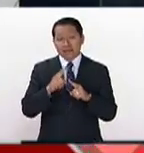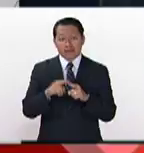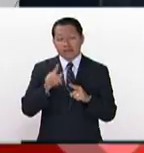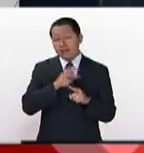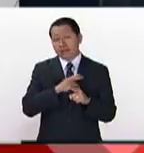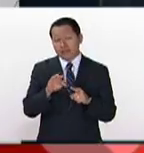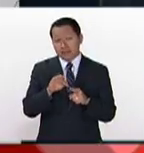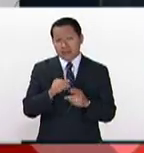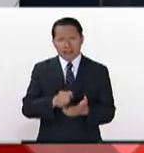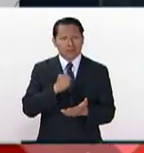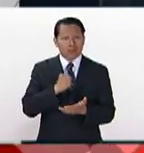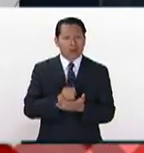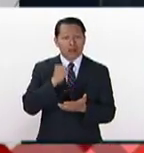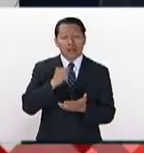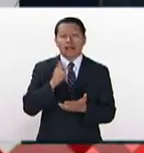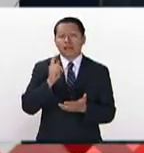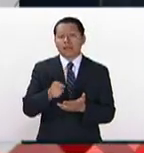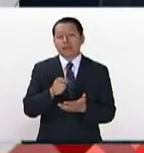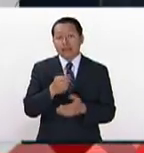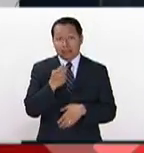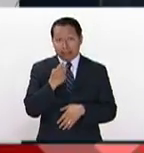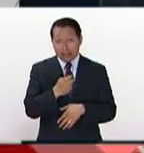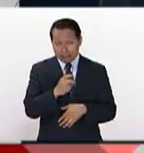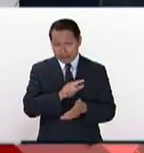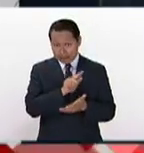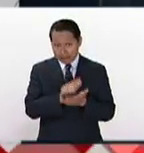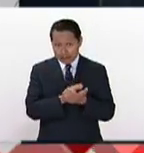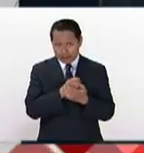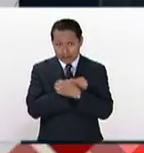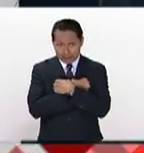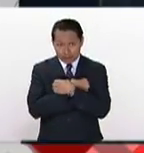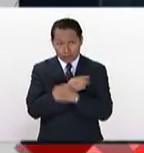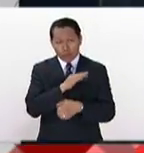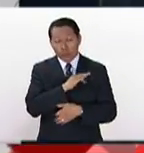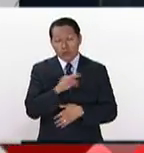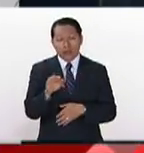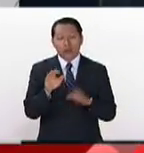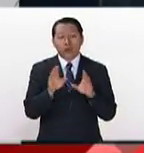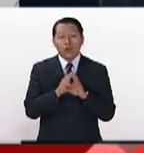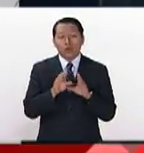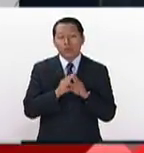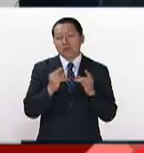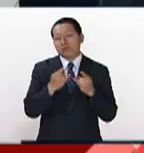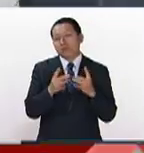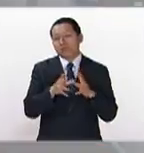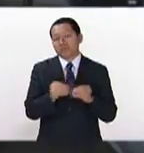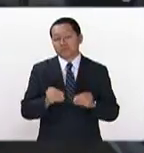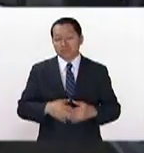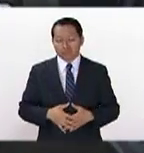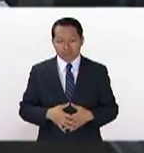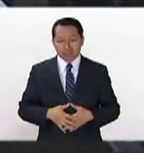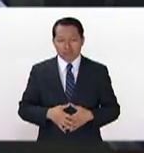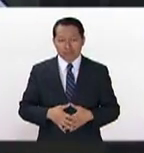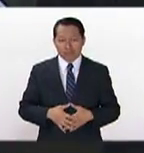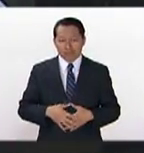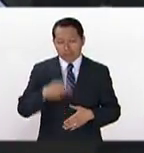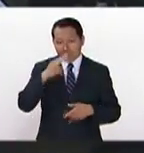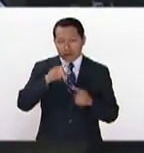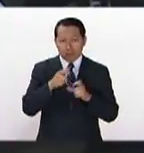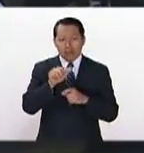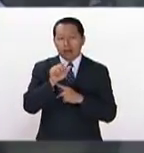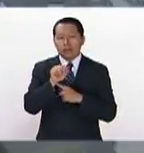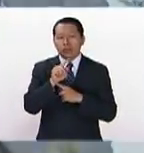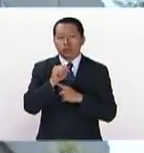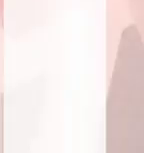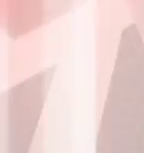las aprueban, esta reforma pasará a formar parte de la historia. Para México al Día,